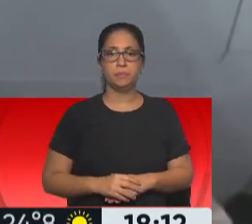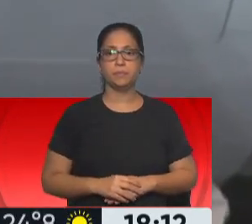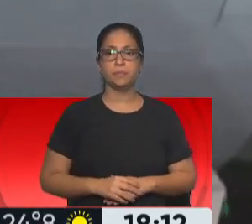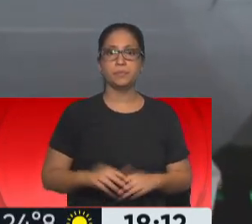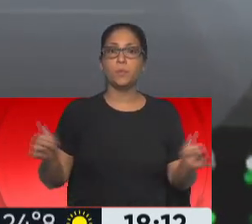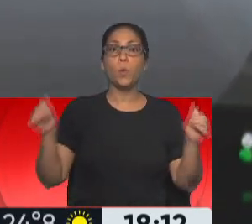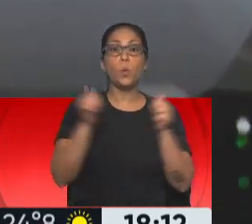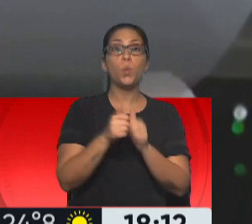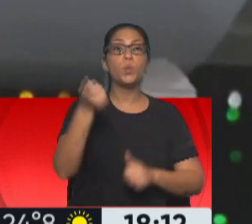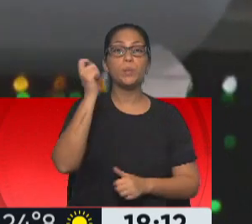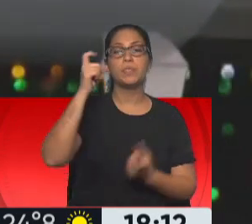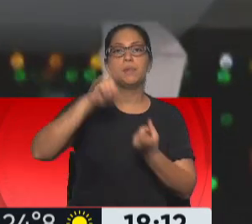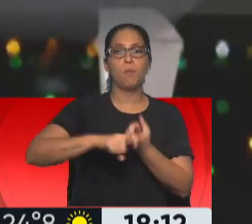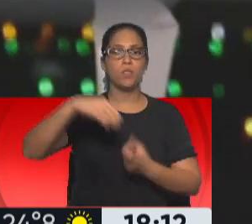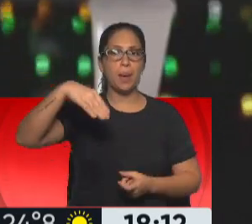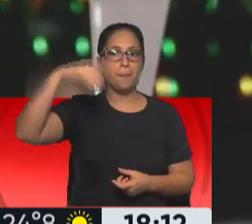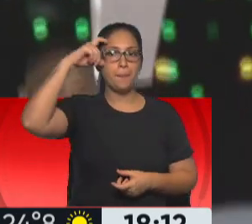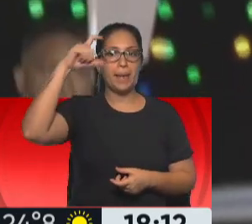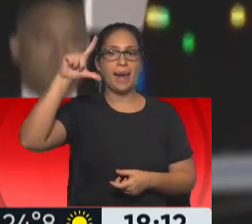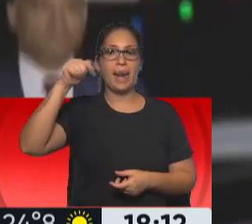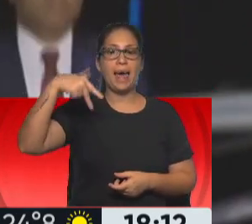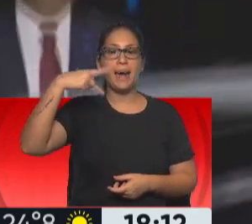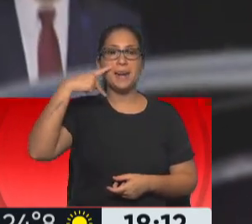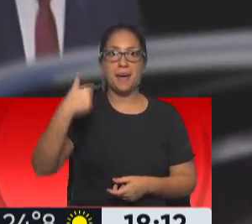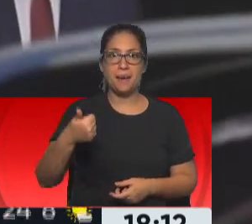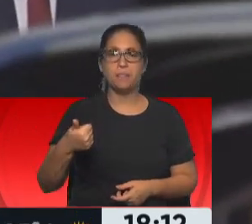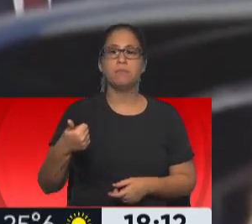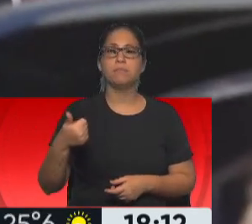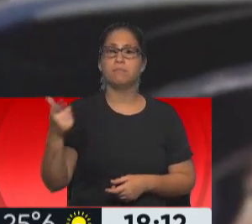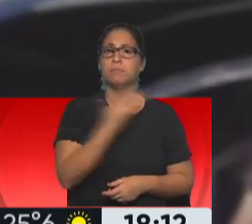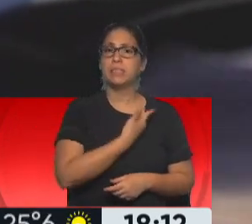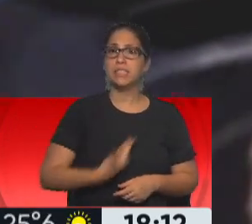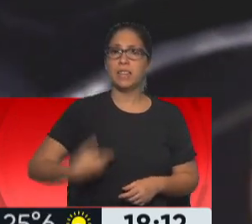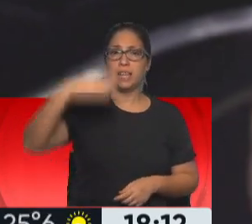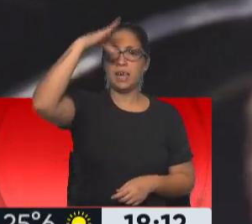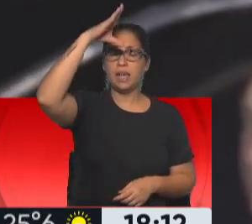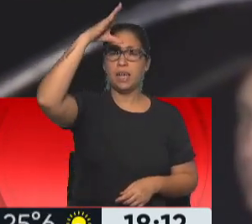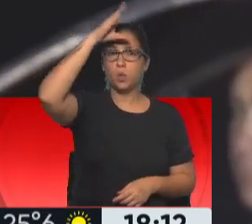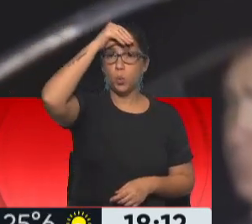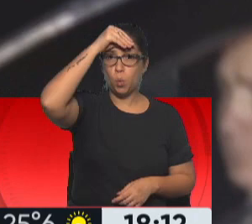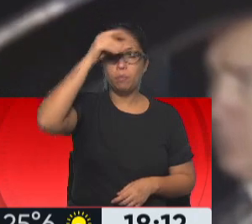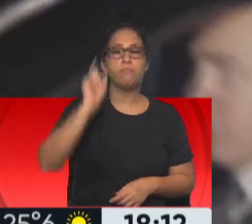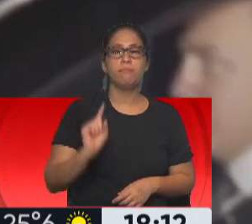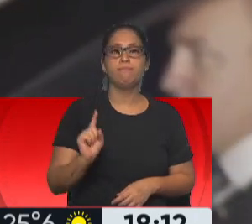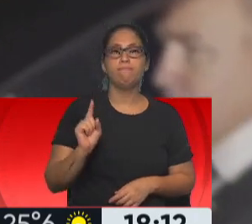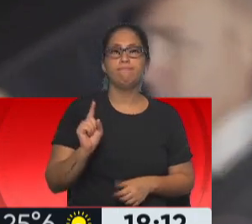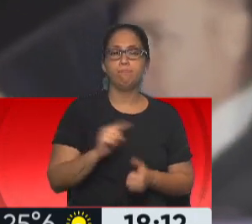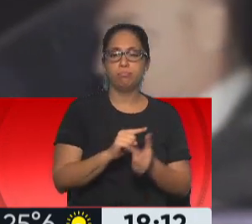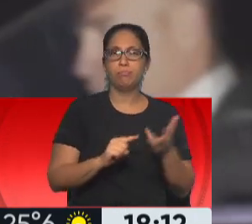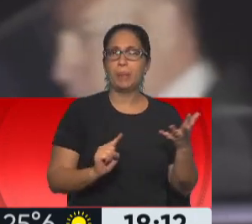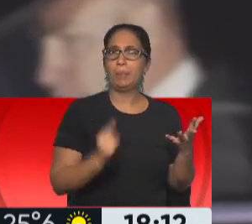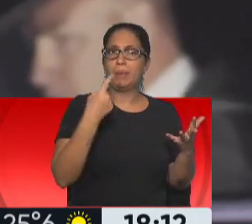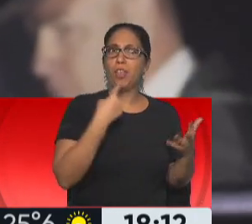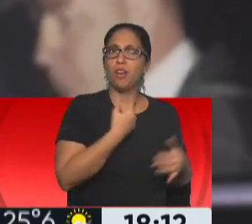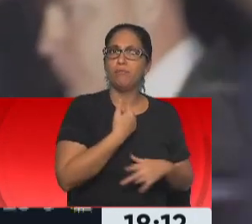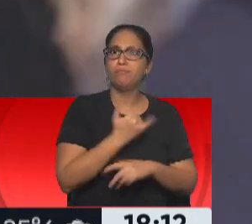acompañado Leticia. de su esposa Sí, Melania. claro. De hecho, recordemos que el presidente de Estados Unidos fue uno de los primeros en anunciar que iba a